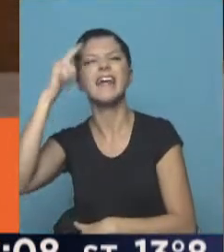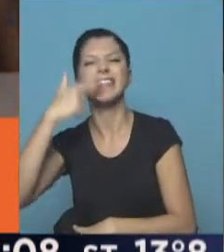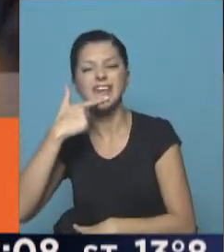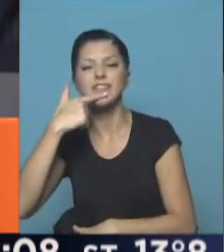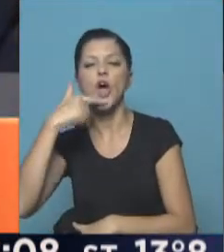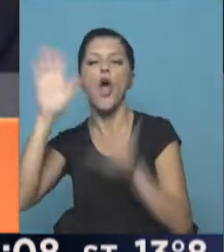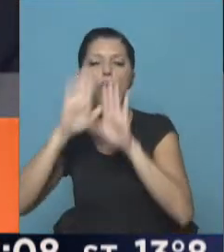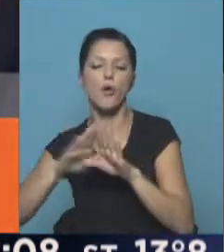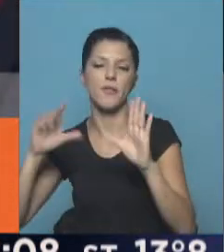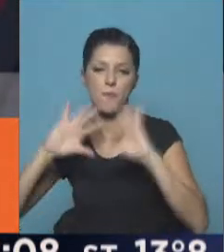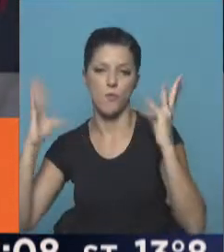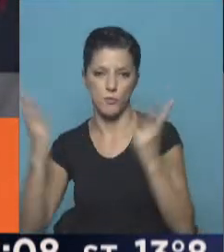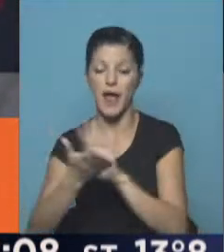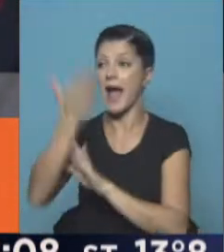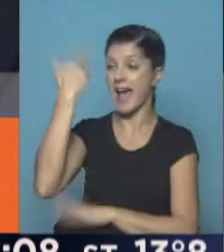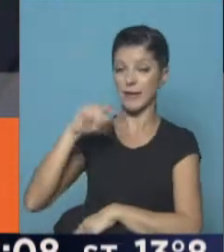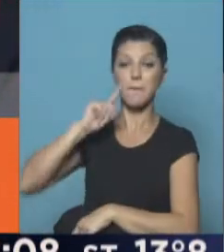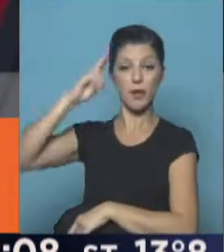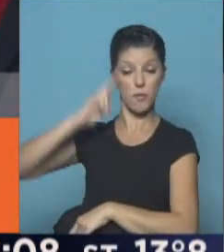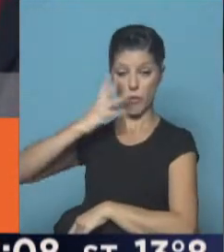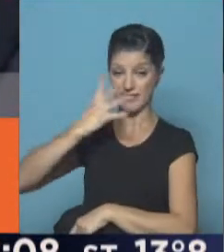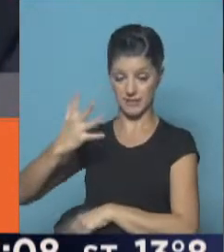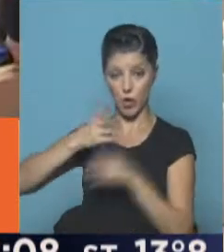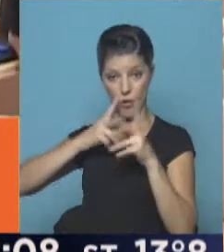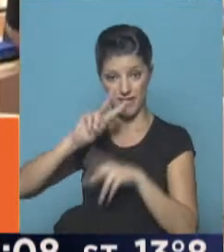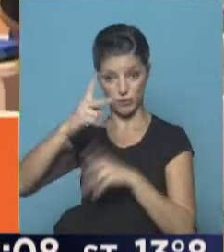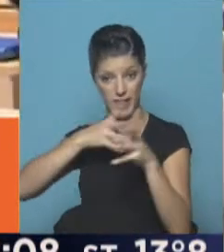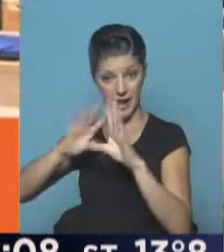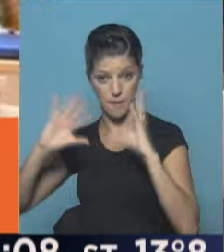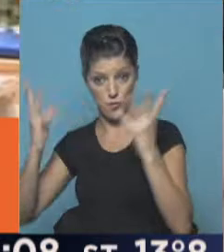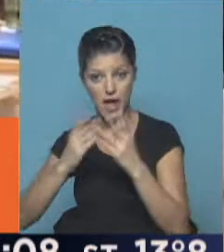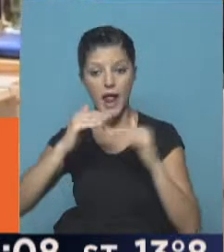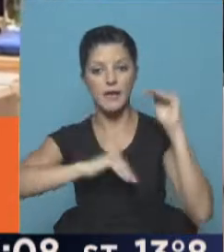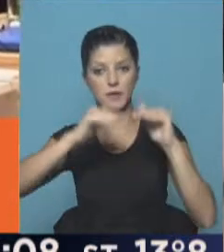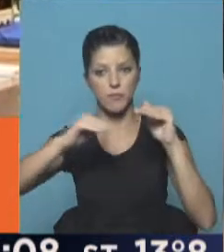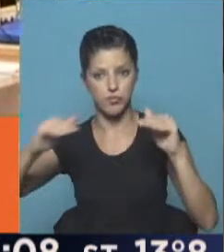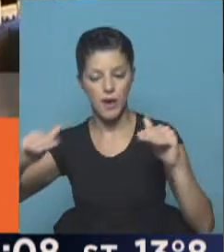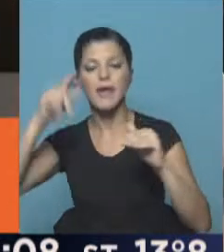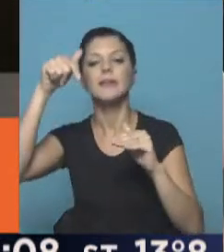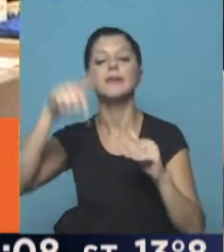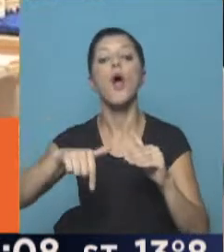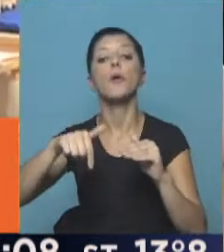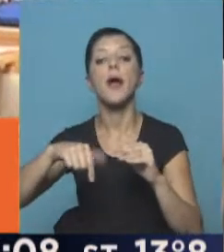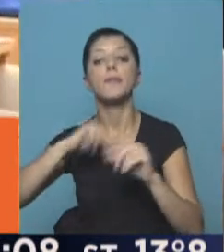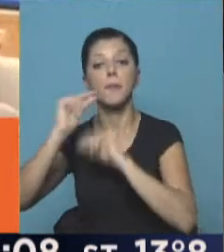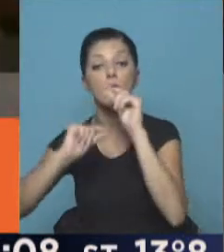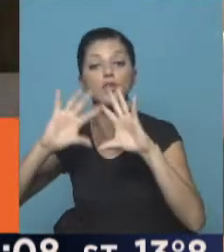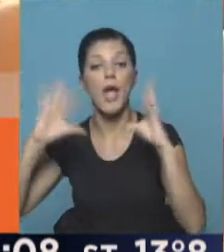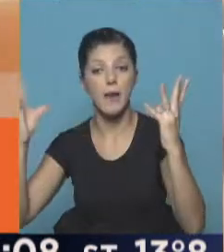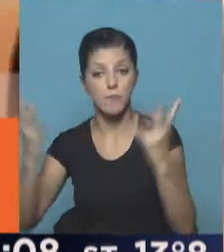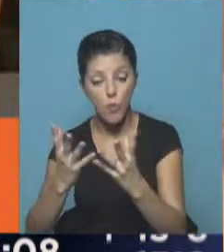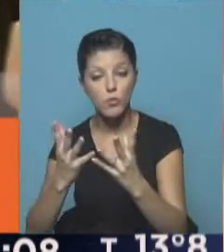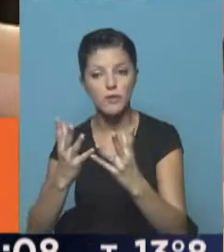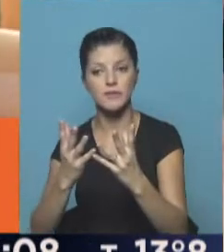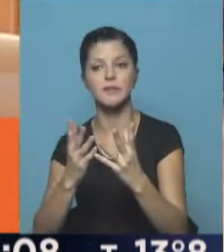es 1945 con la Segunda Guerra Mundial y un mundo que se reconfigura en base a estructuras y parámetros que emanan de Estados